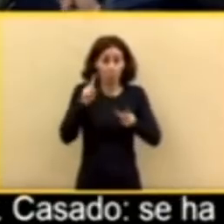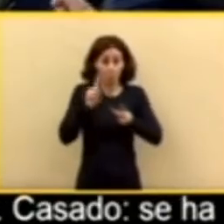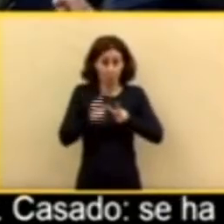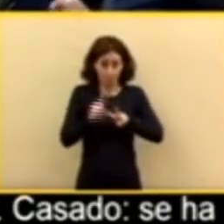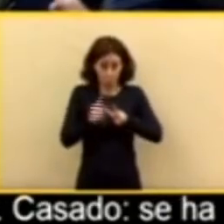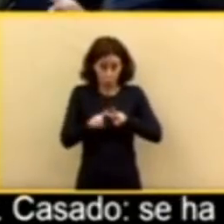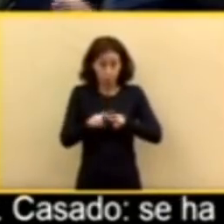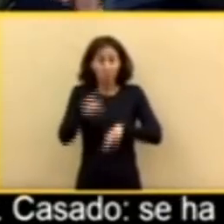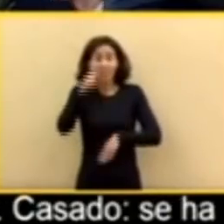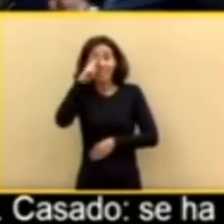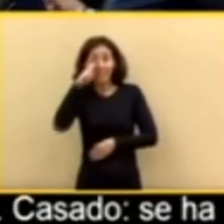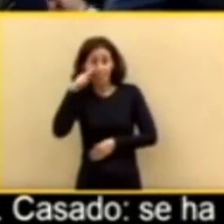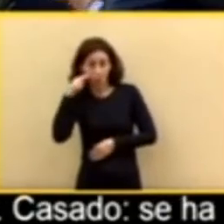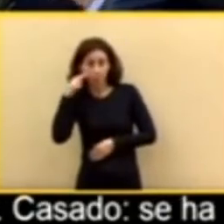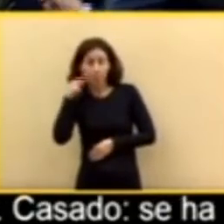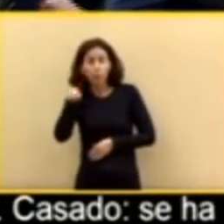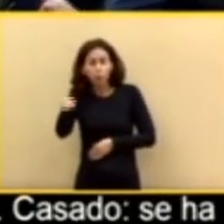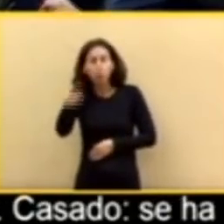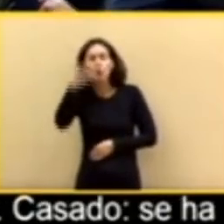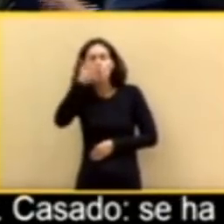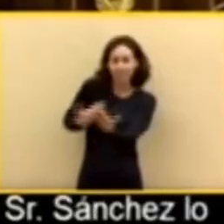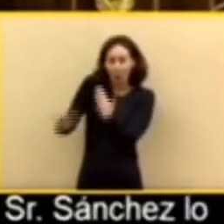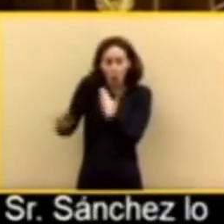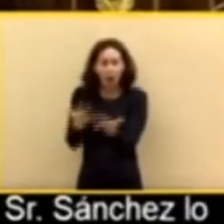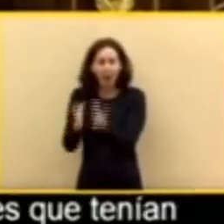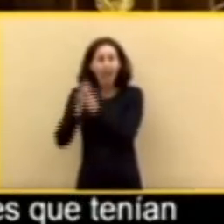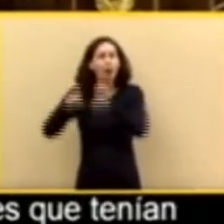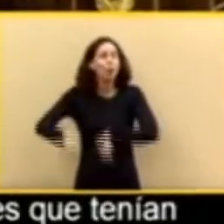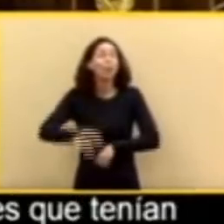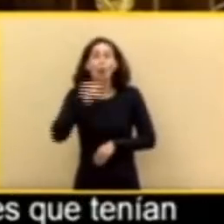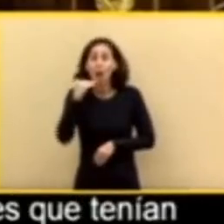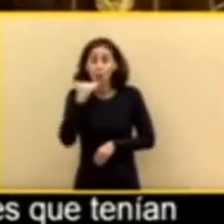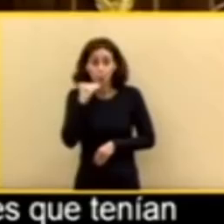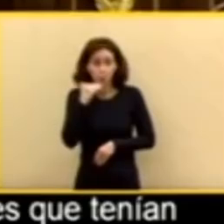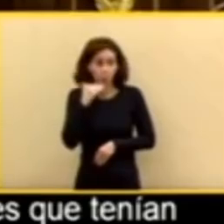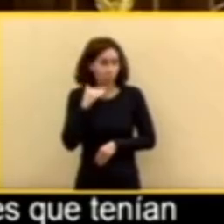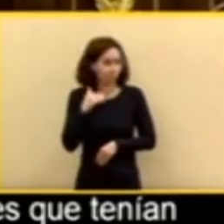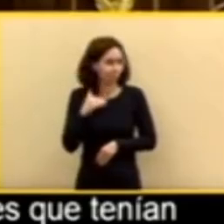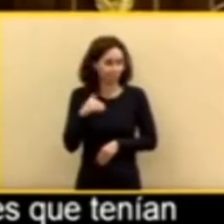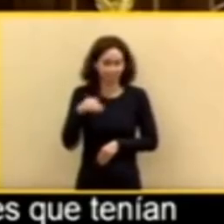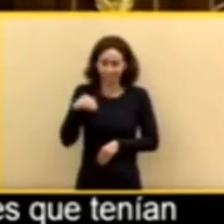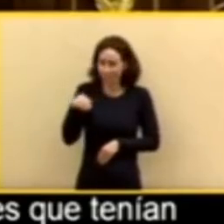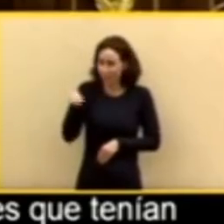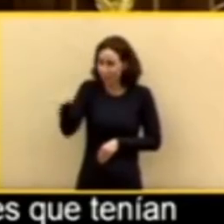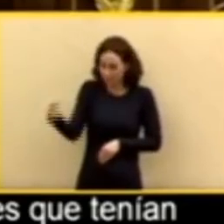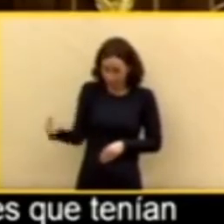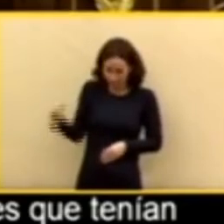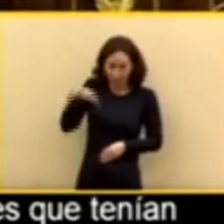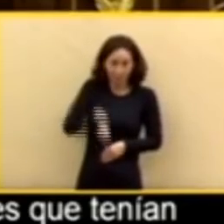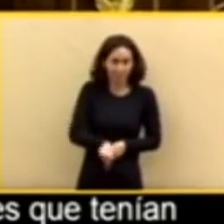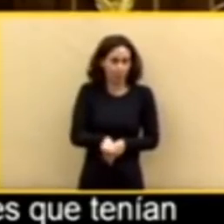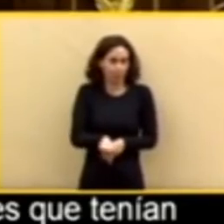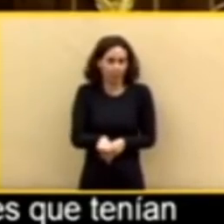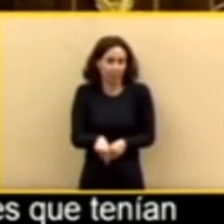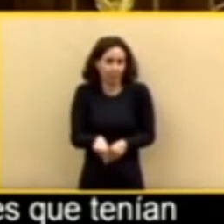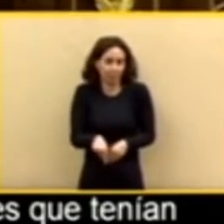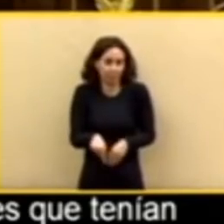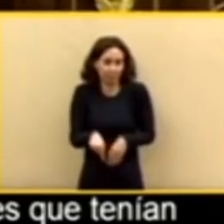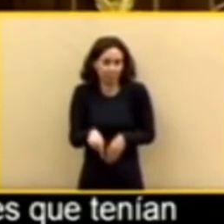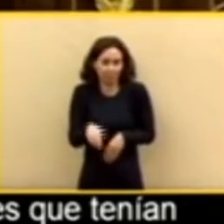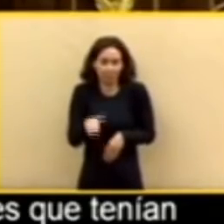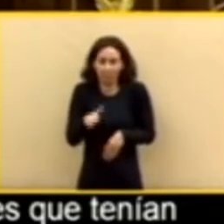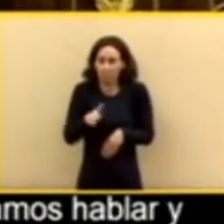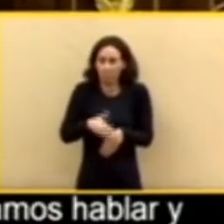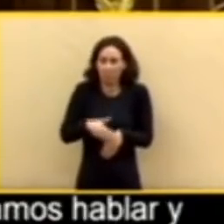¿Qué es lo que prometió Casado? Hasta las elecciones de abril del 2019, Pablo Casado estaba en esa estrategia.